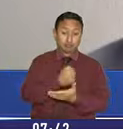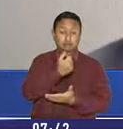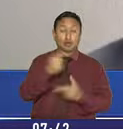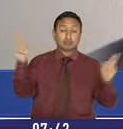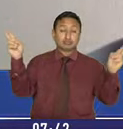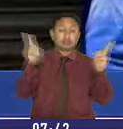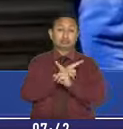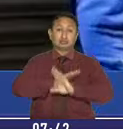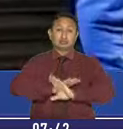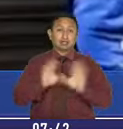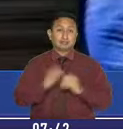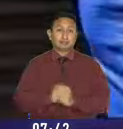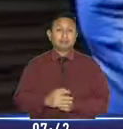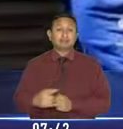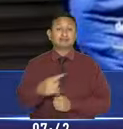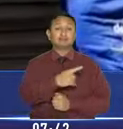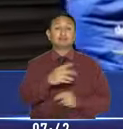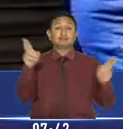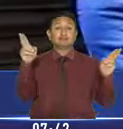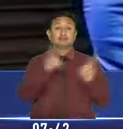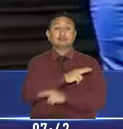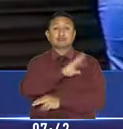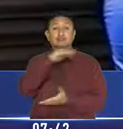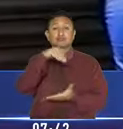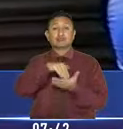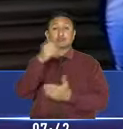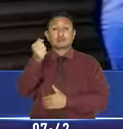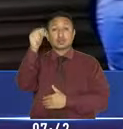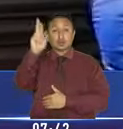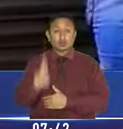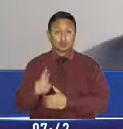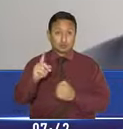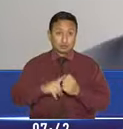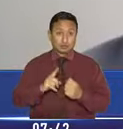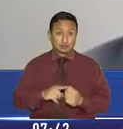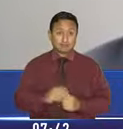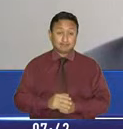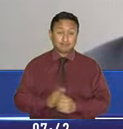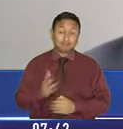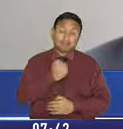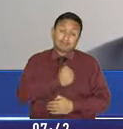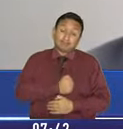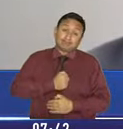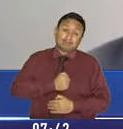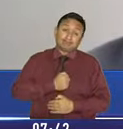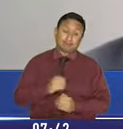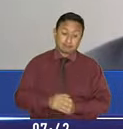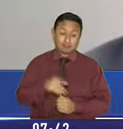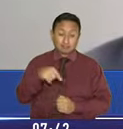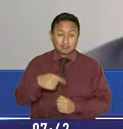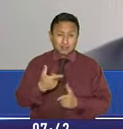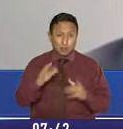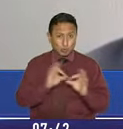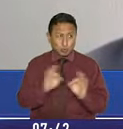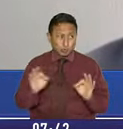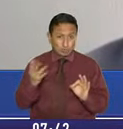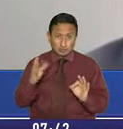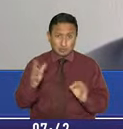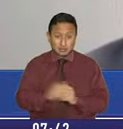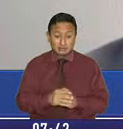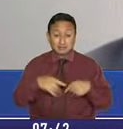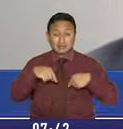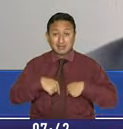dieron en el centro y sur de la capital. Lastimosamente, la falta de limpieza y la falta de control de plagas es muy